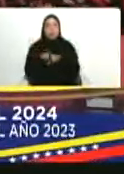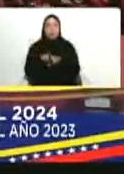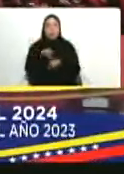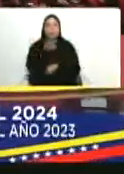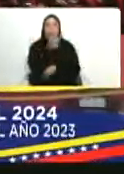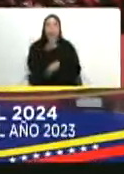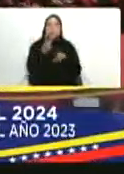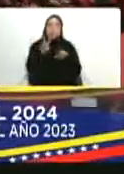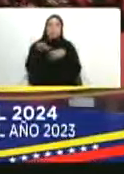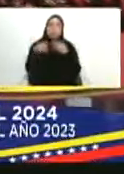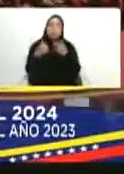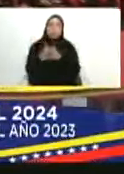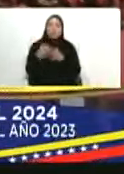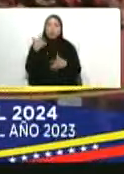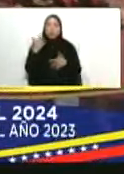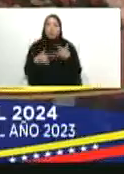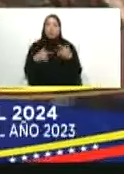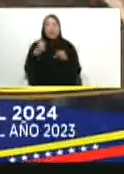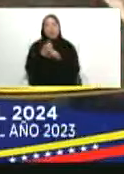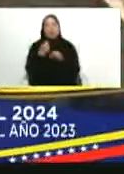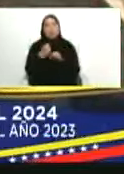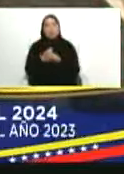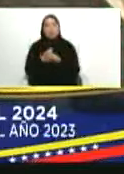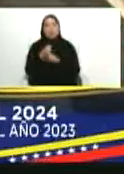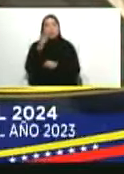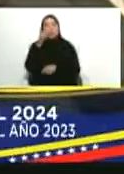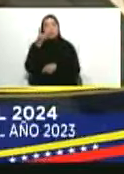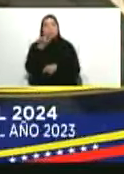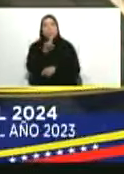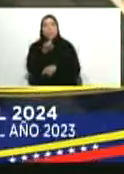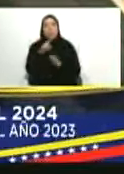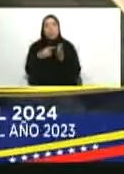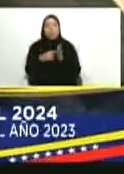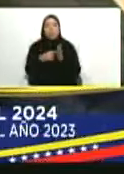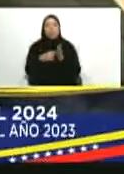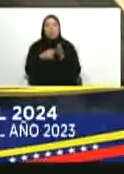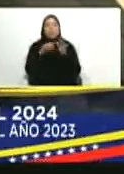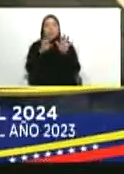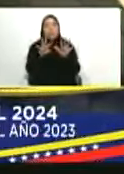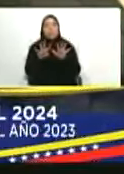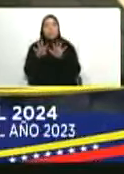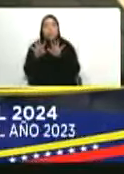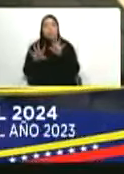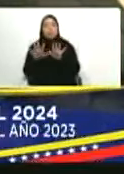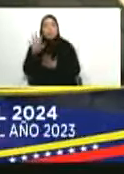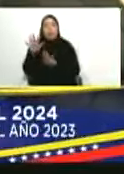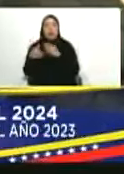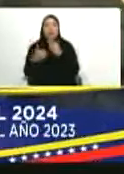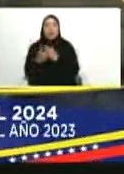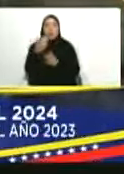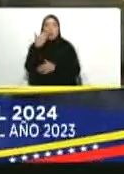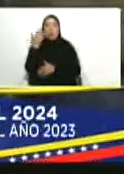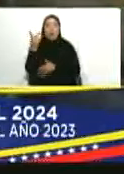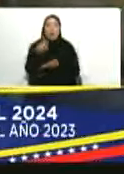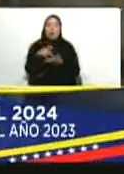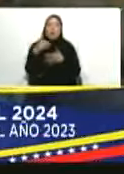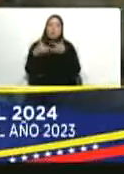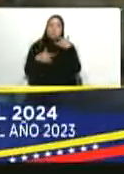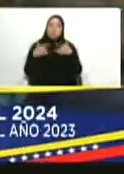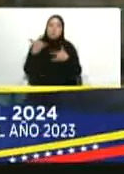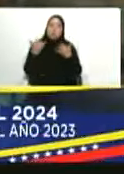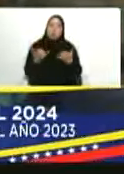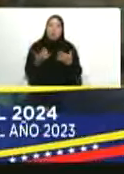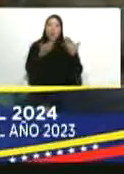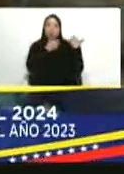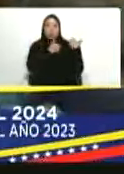423.242 en todos los ámbitos territoriales, desglosados en 3.955 sentencias de máxima instancia, lo que representó